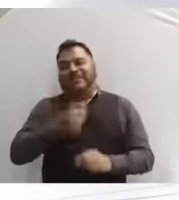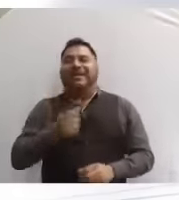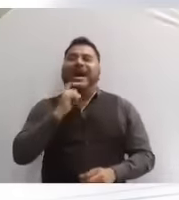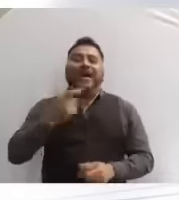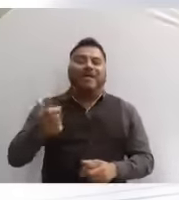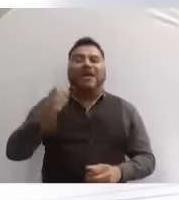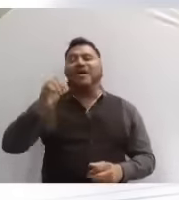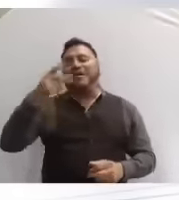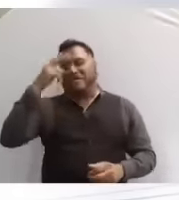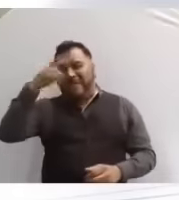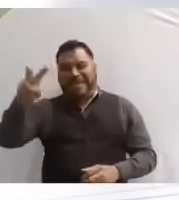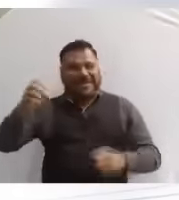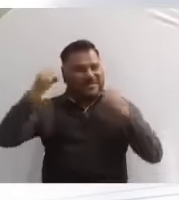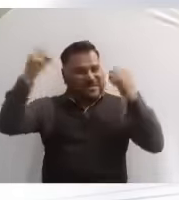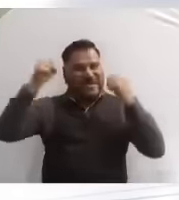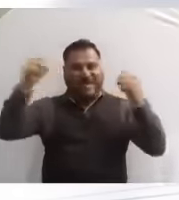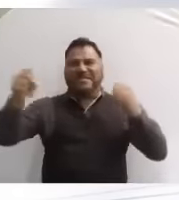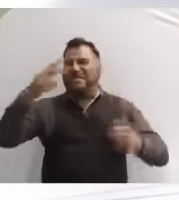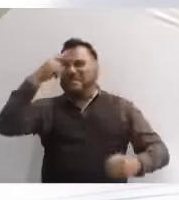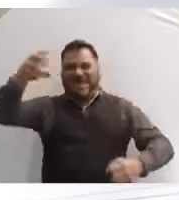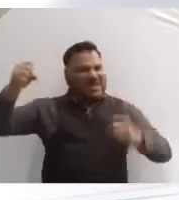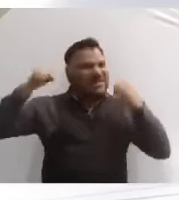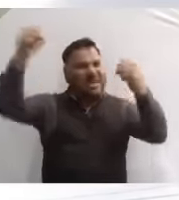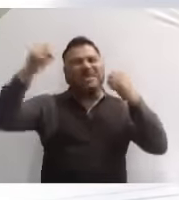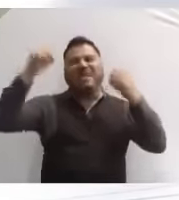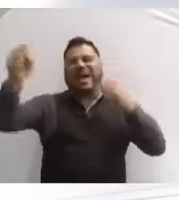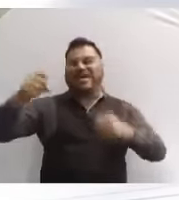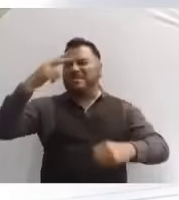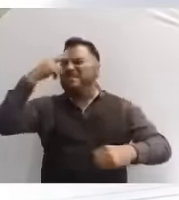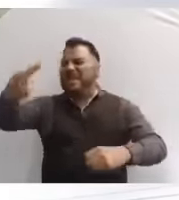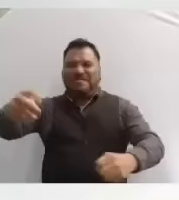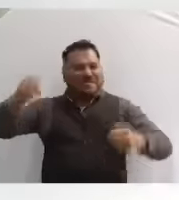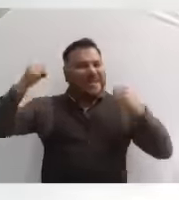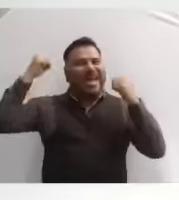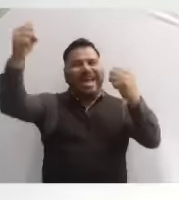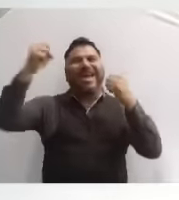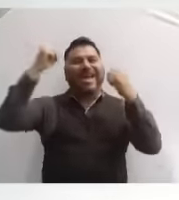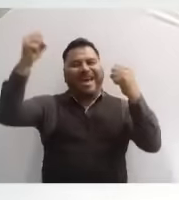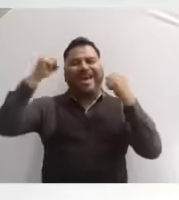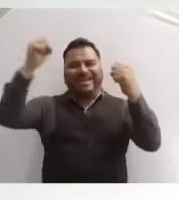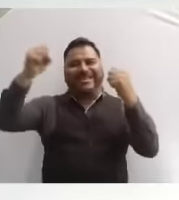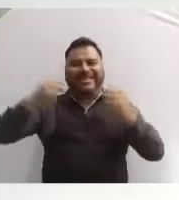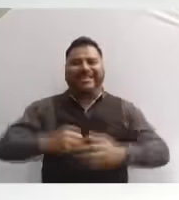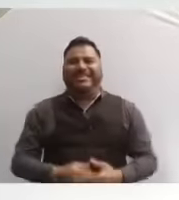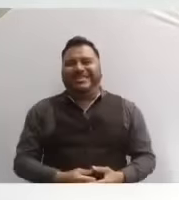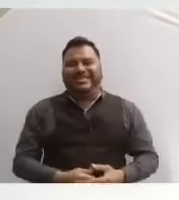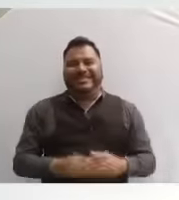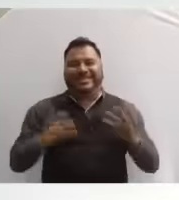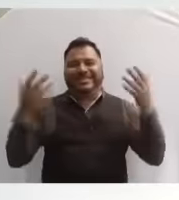viva México! ¡Que viva México! ¡Que viva México!